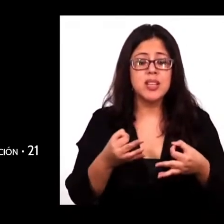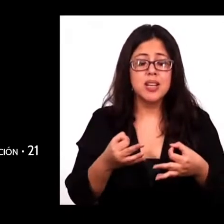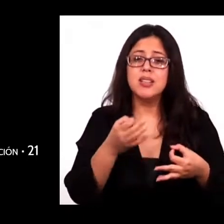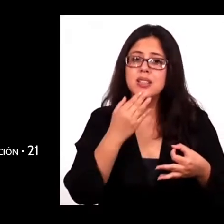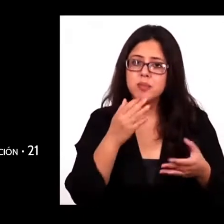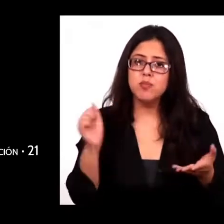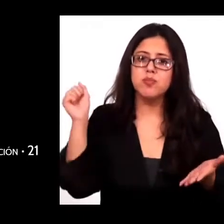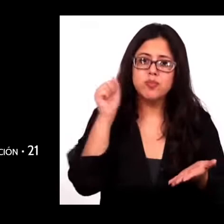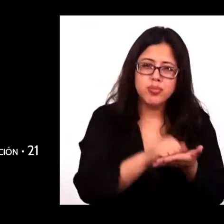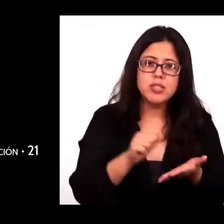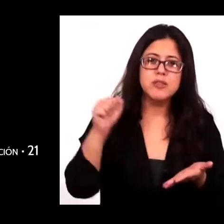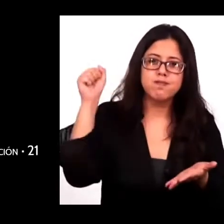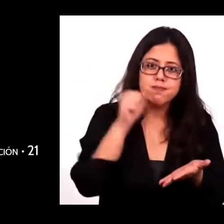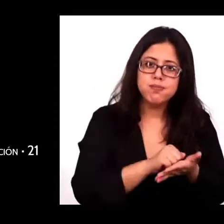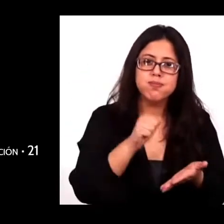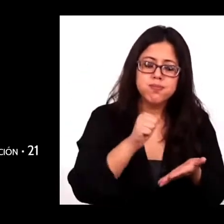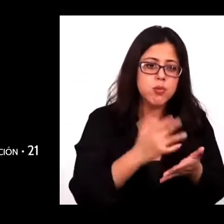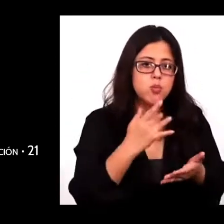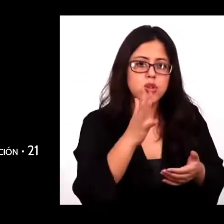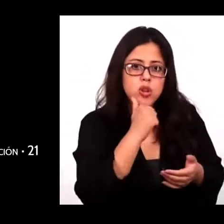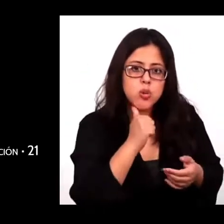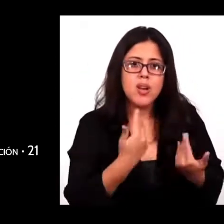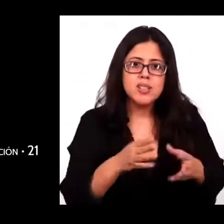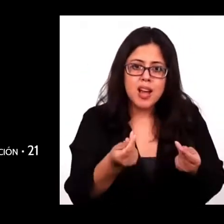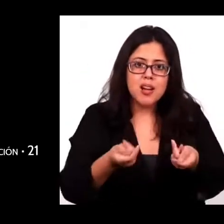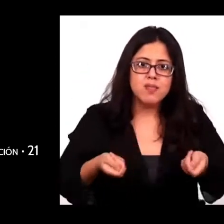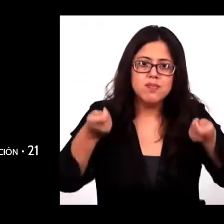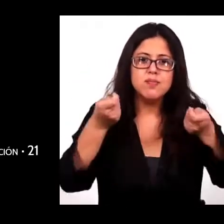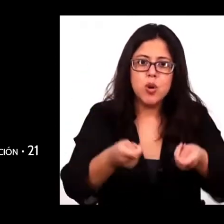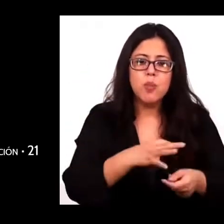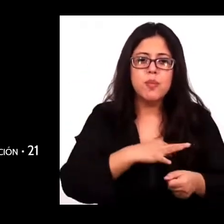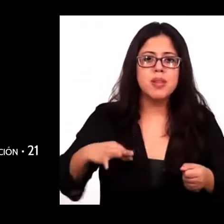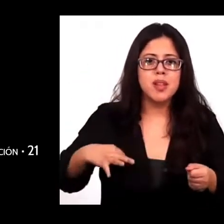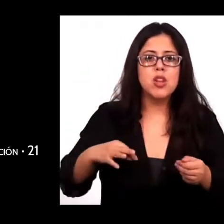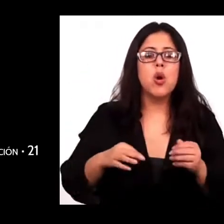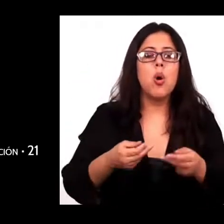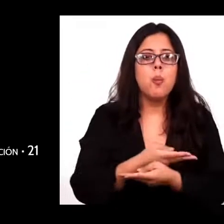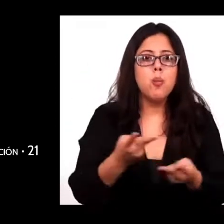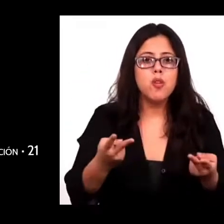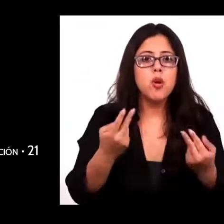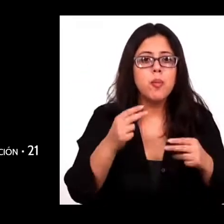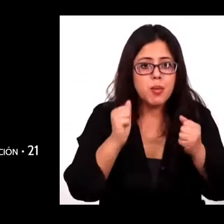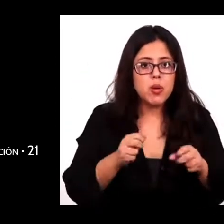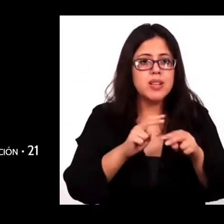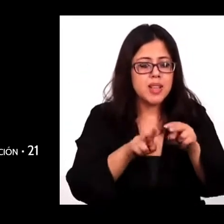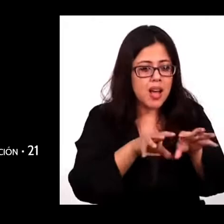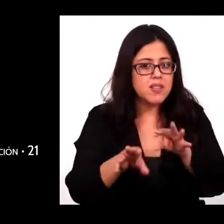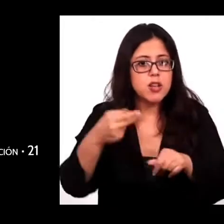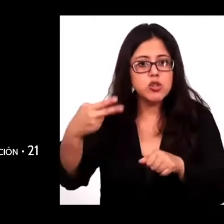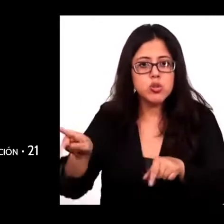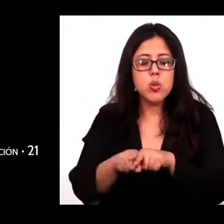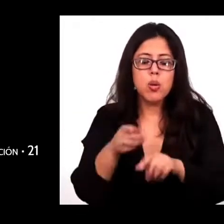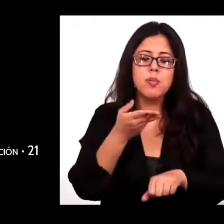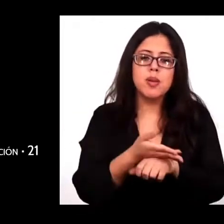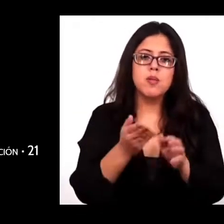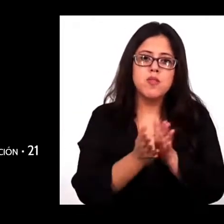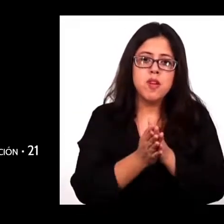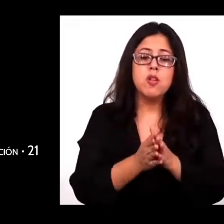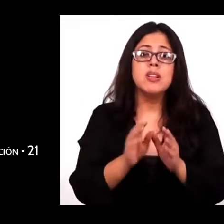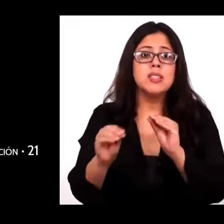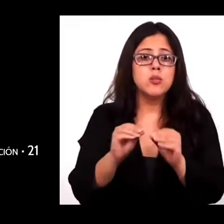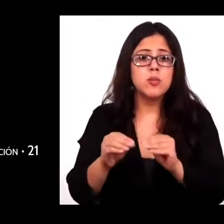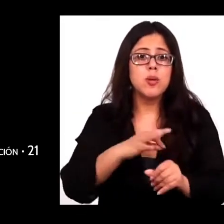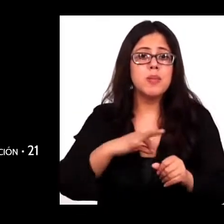reclamos persistentes por falta de recursos del Ministerio Público para poder desarrollar su actividad, solicitamos y recomendamos que el Ministerio de